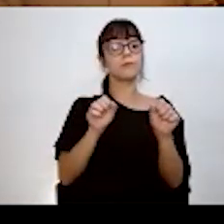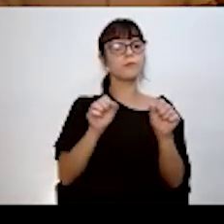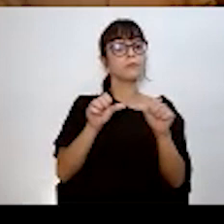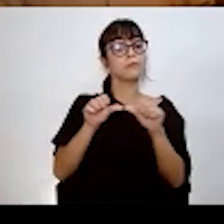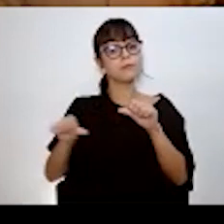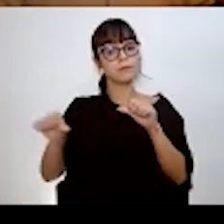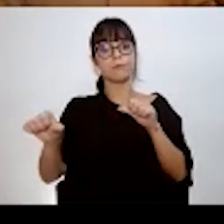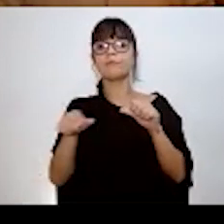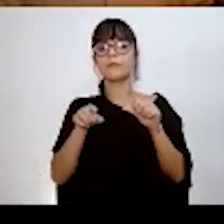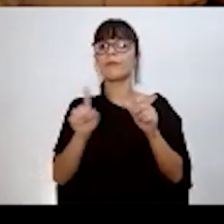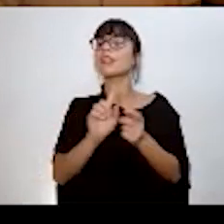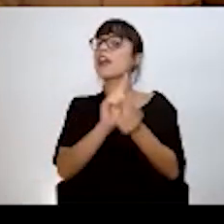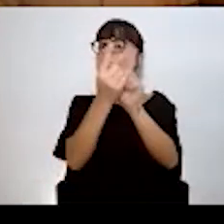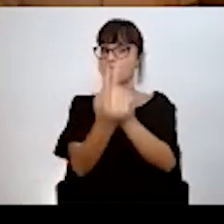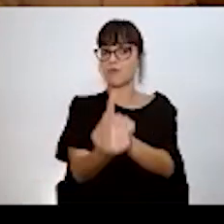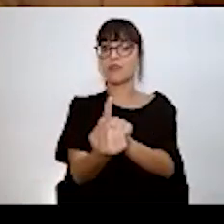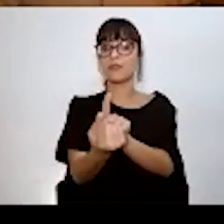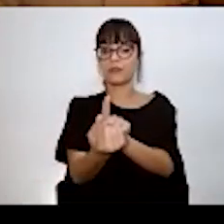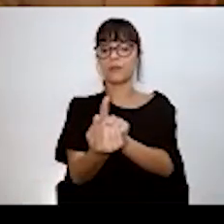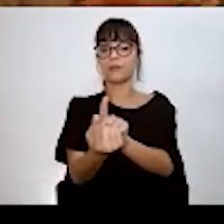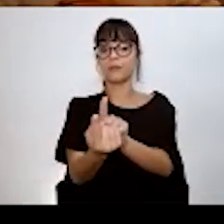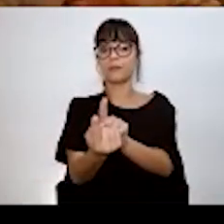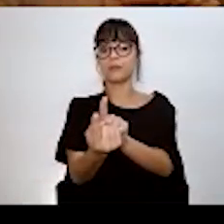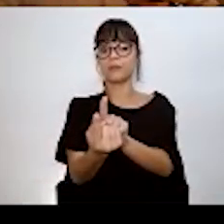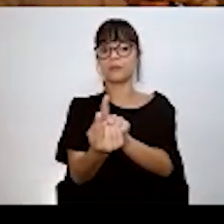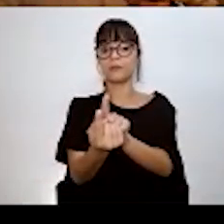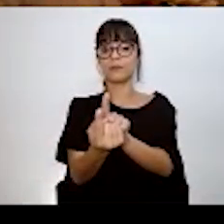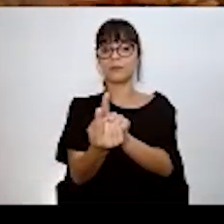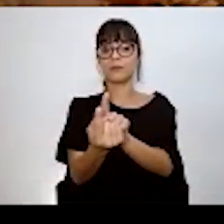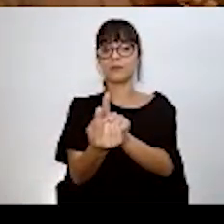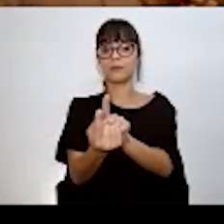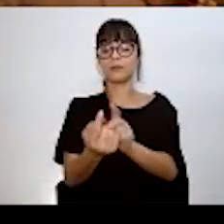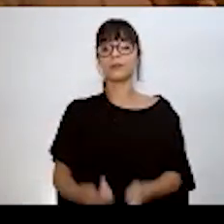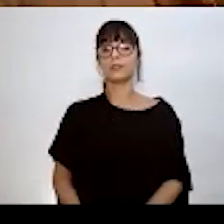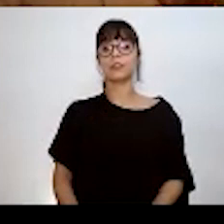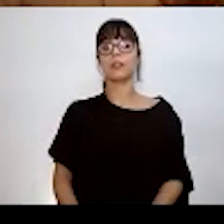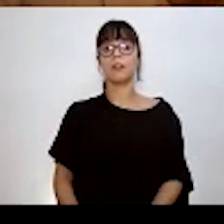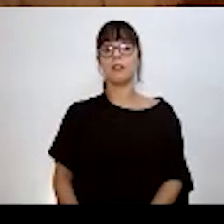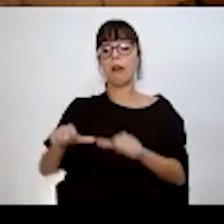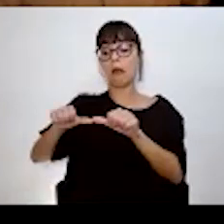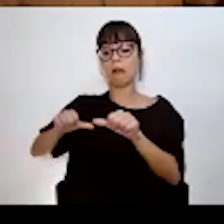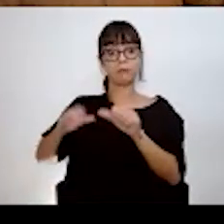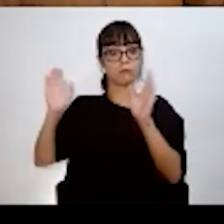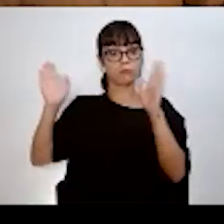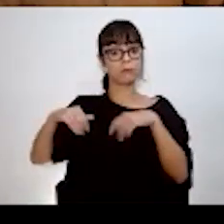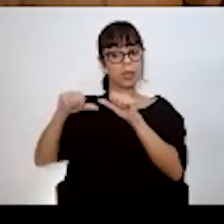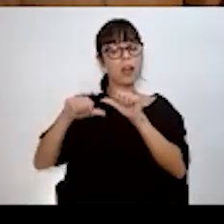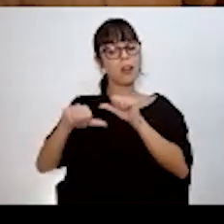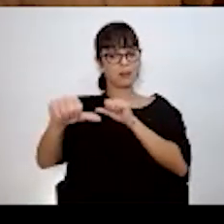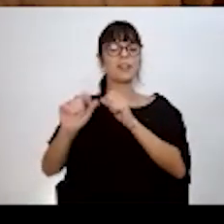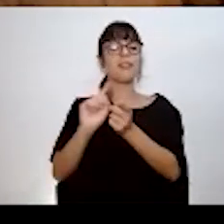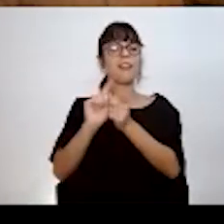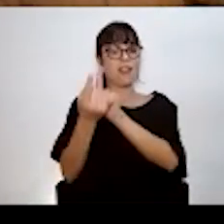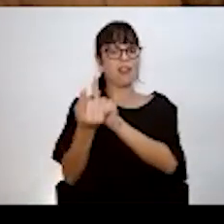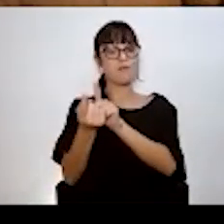de cambios. Una serie de cambios que tienen que ver con una serie de procesos que no conocíamos hasta el momento. Y si